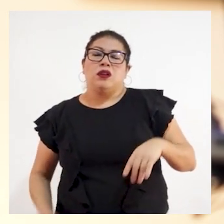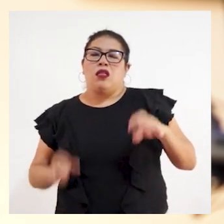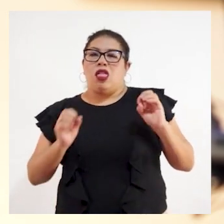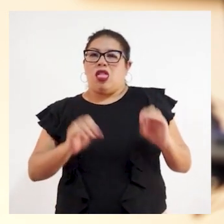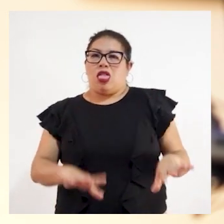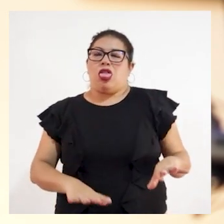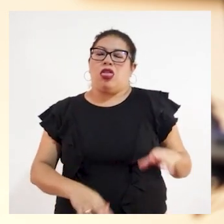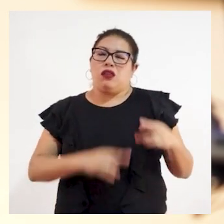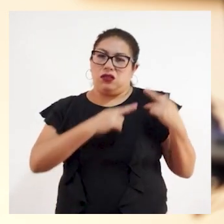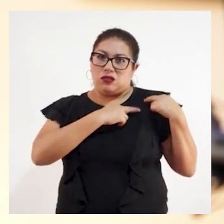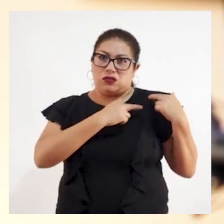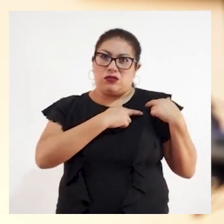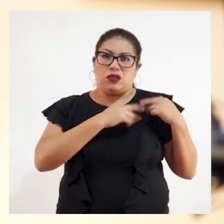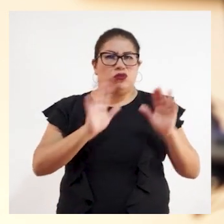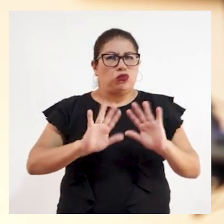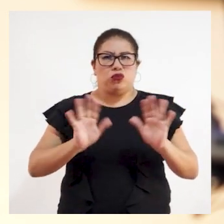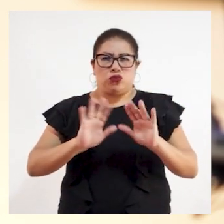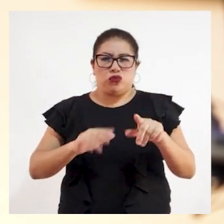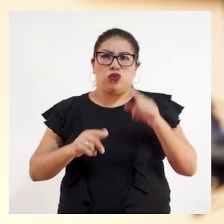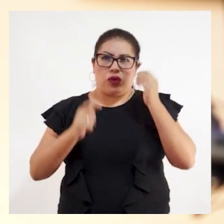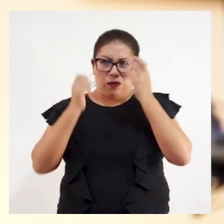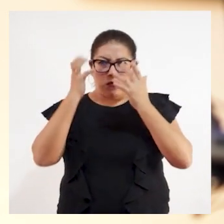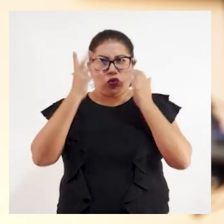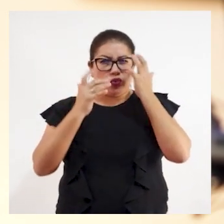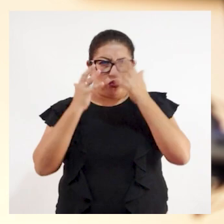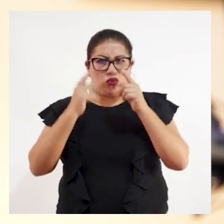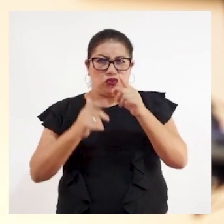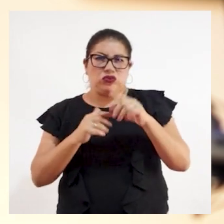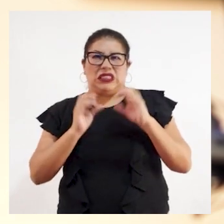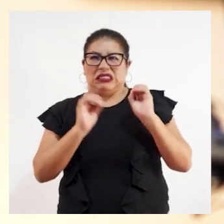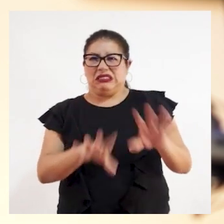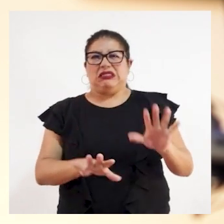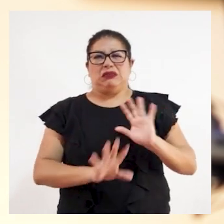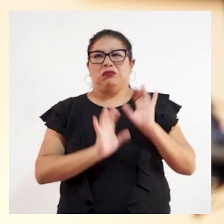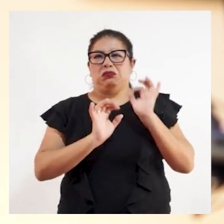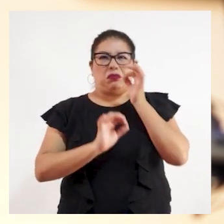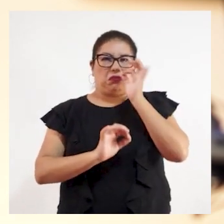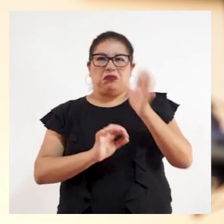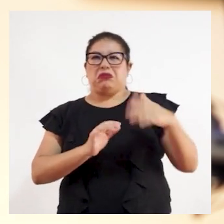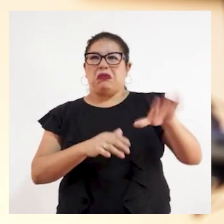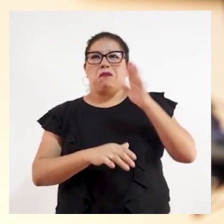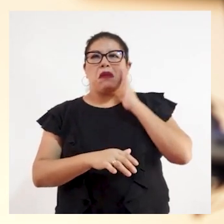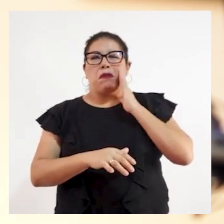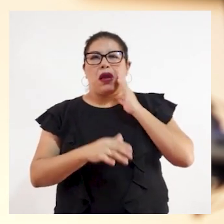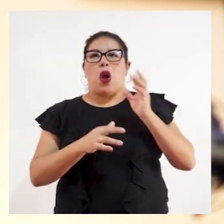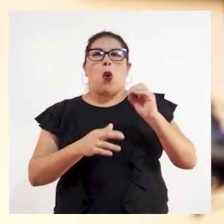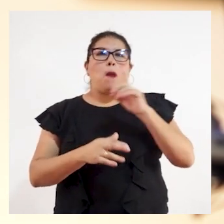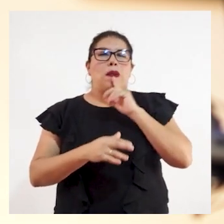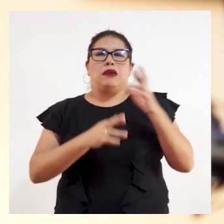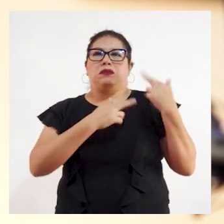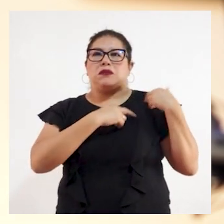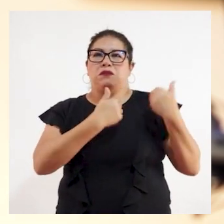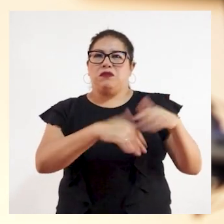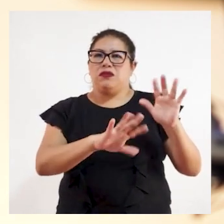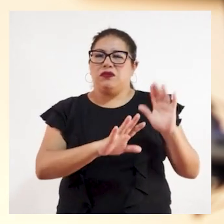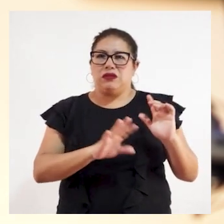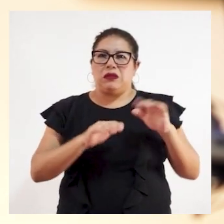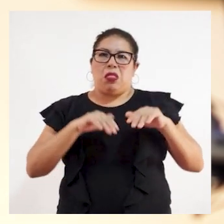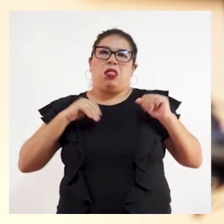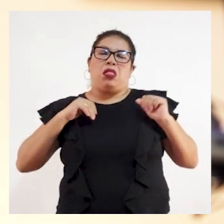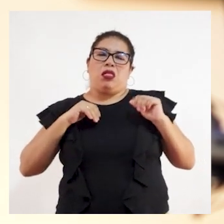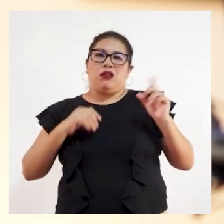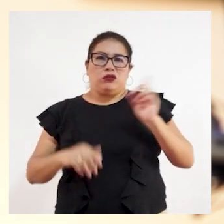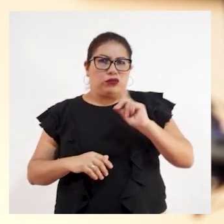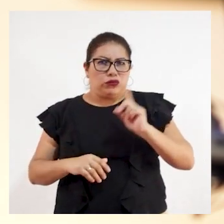esta responsabilidad, a que reflexionen sobre esta responsabilidad que tienen como progenitores y que contribuyan a